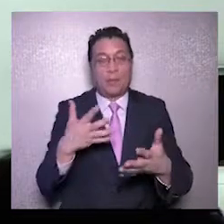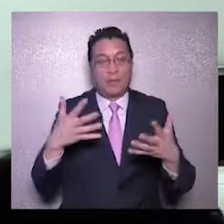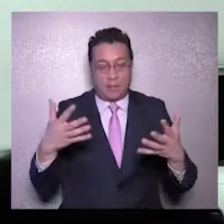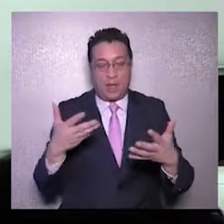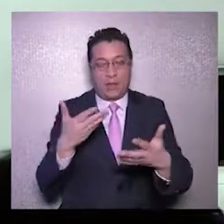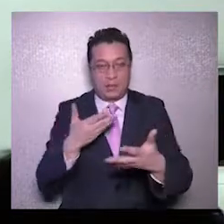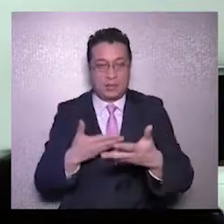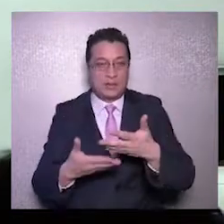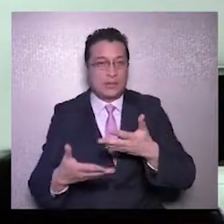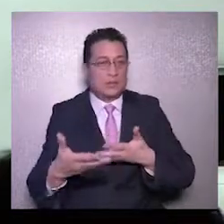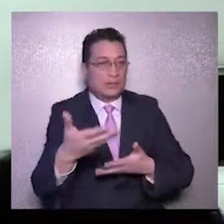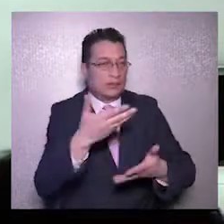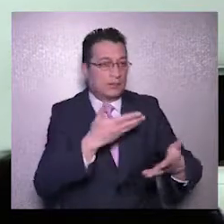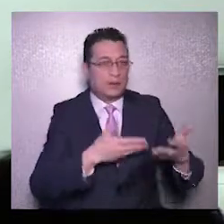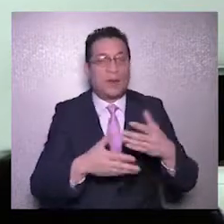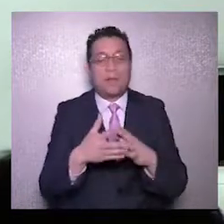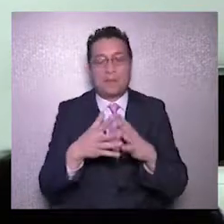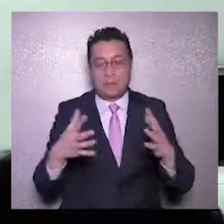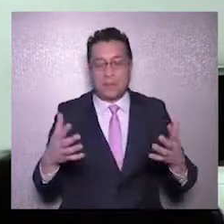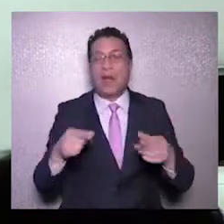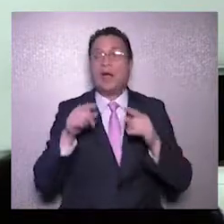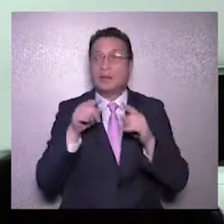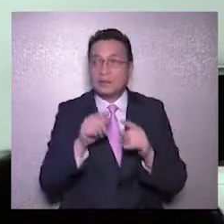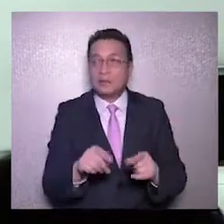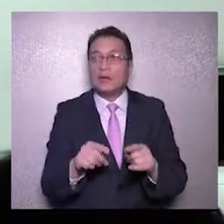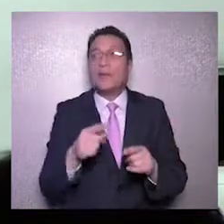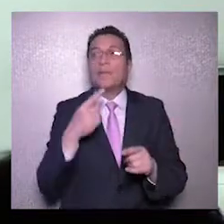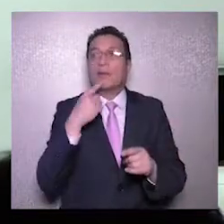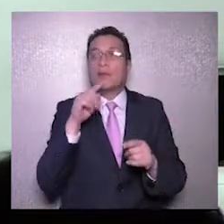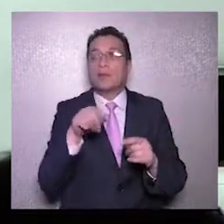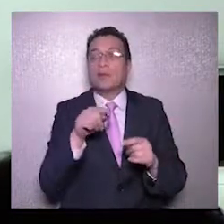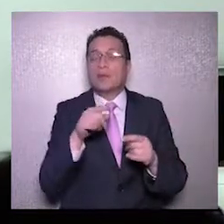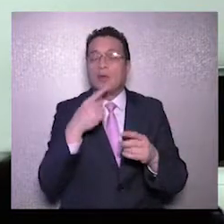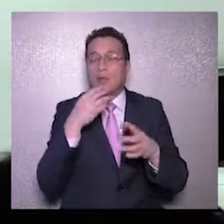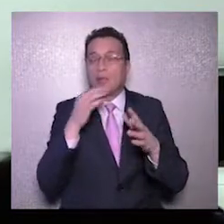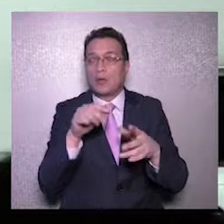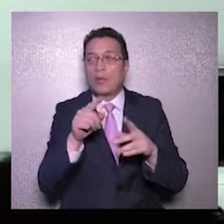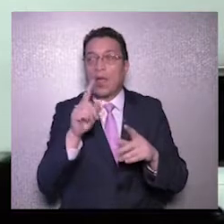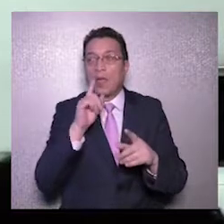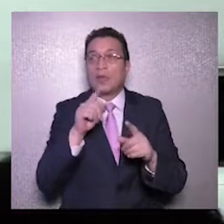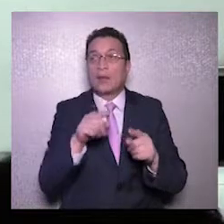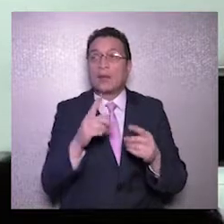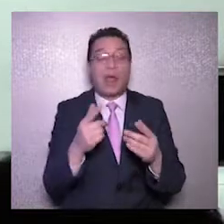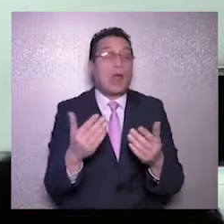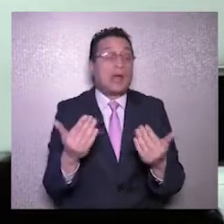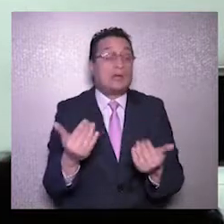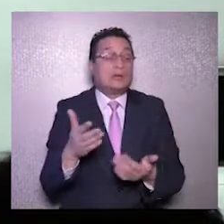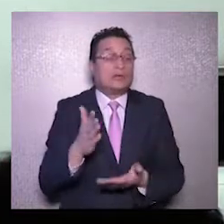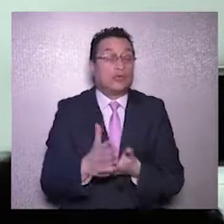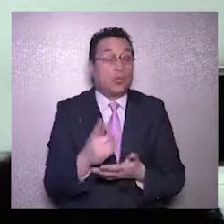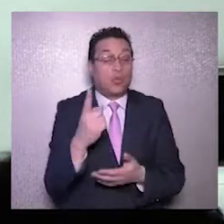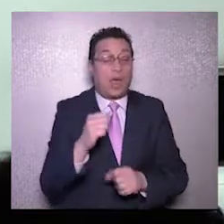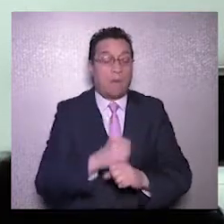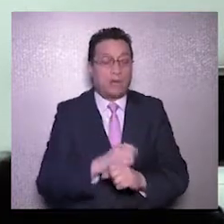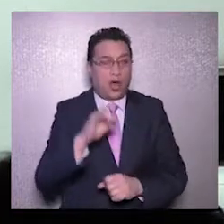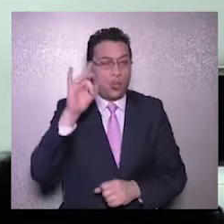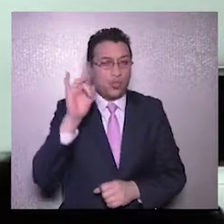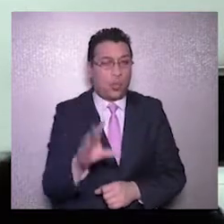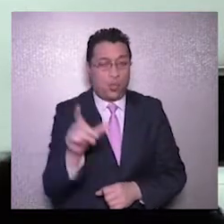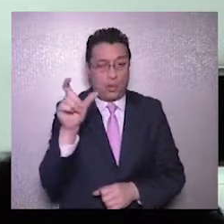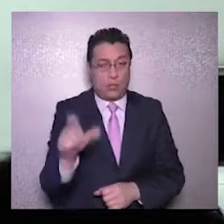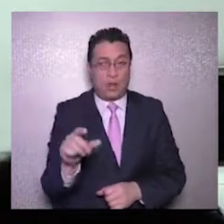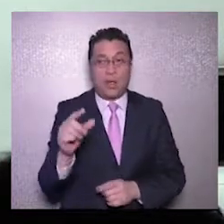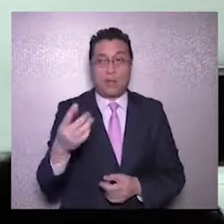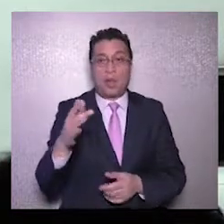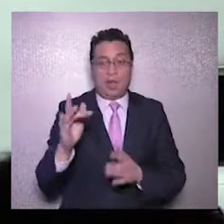y de interoperabilidad. Y ahí, a diferencia de lo que dice Ramiro, yo no creo que tenga que necesariamente haber una empresa única y menos